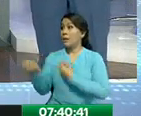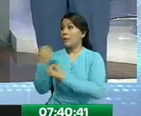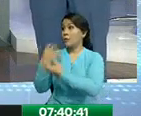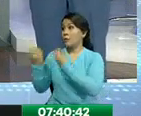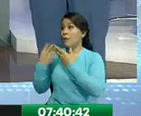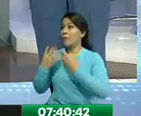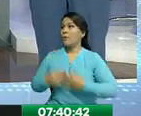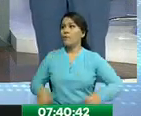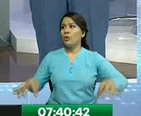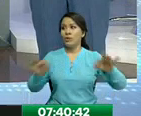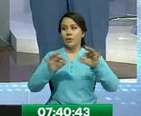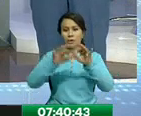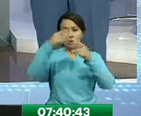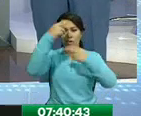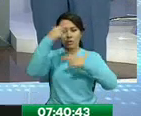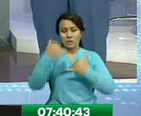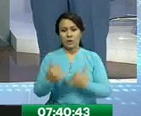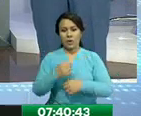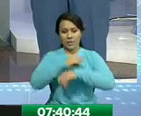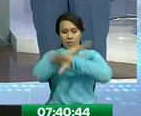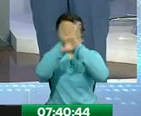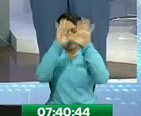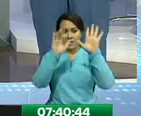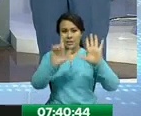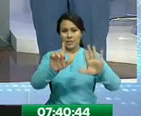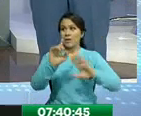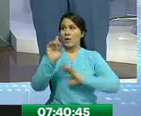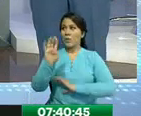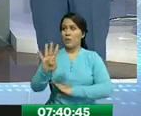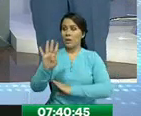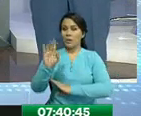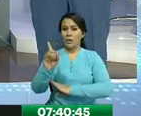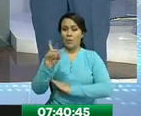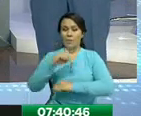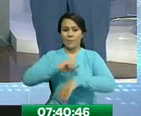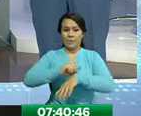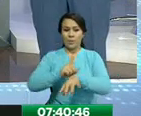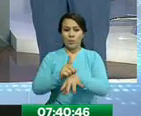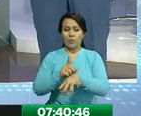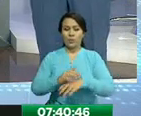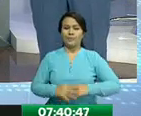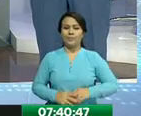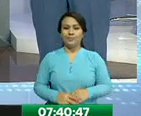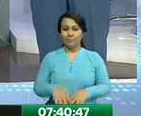tiene a esta hora de la mañana, 7:41. Mi querido Jorge, buenos días. Buenos días.